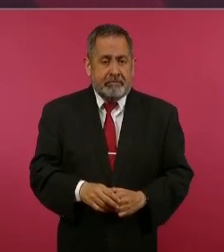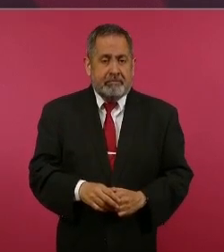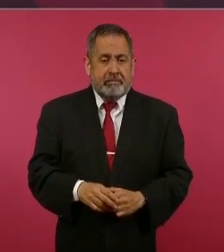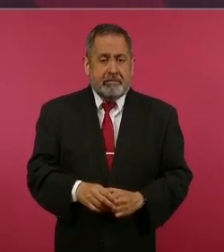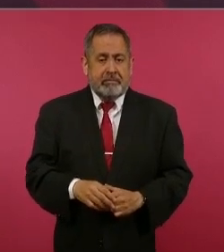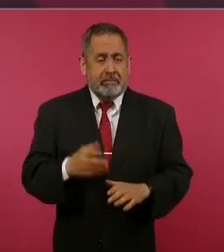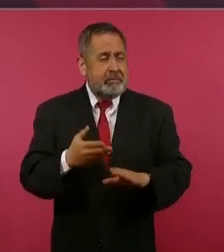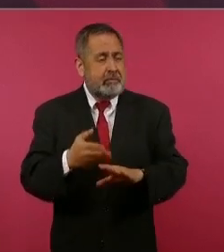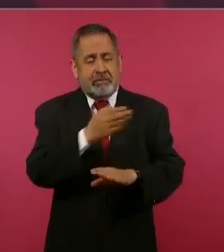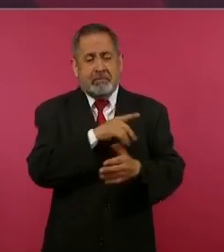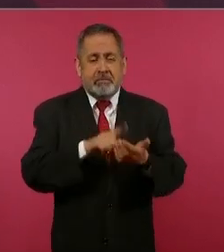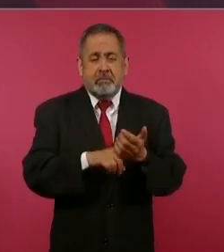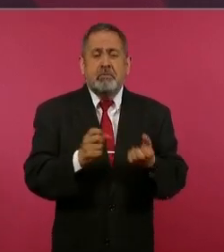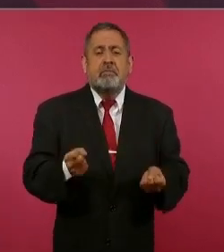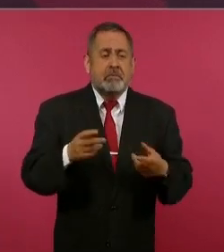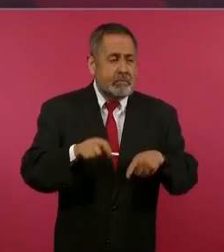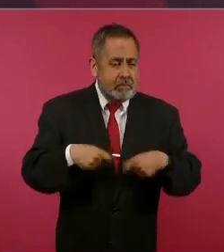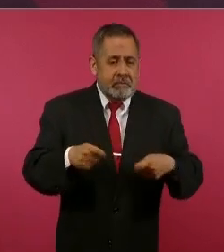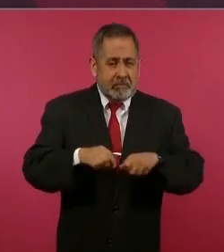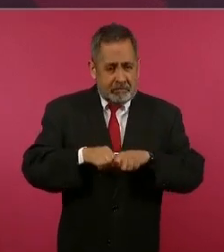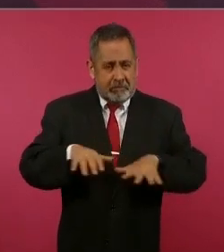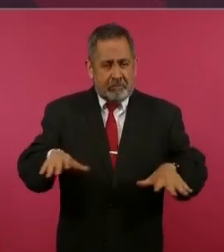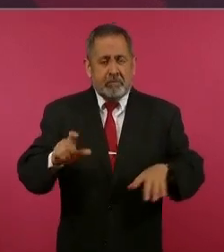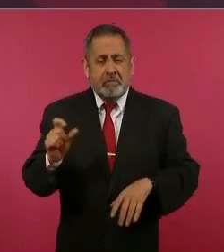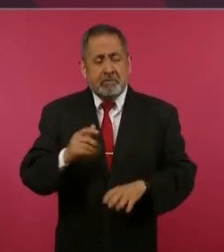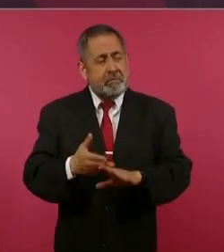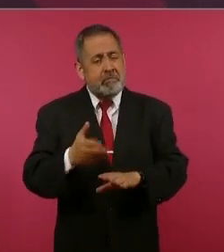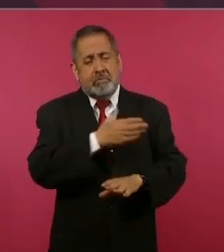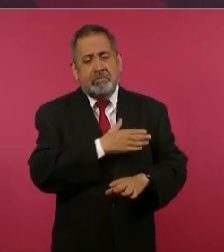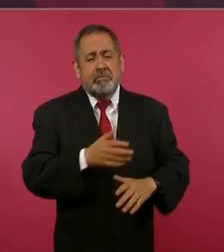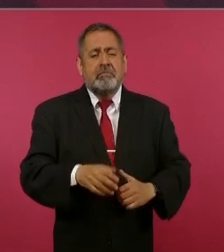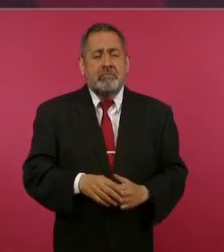habilitaba de tierra para el riego?